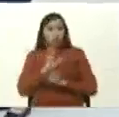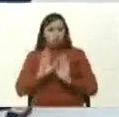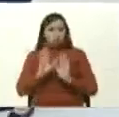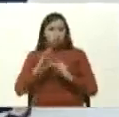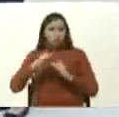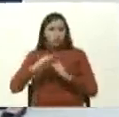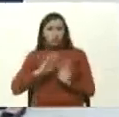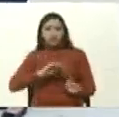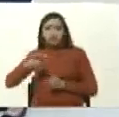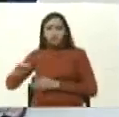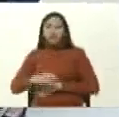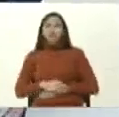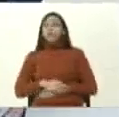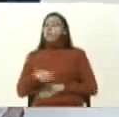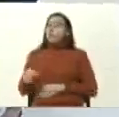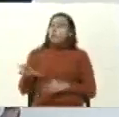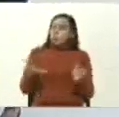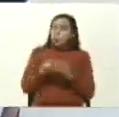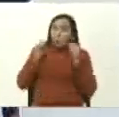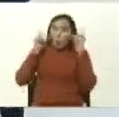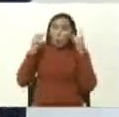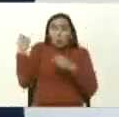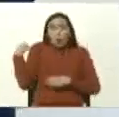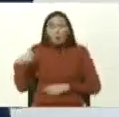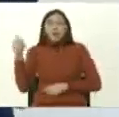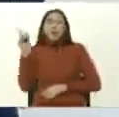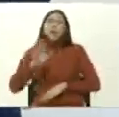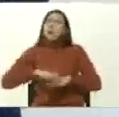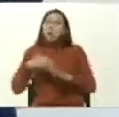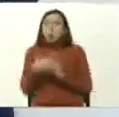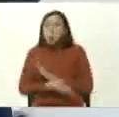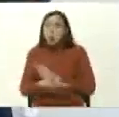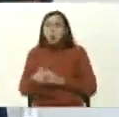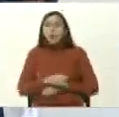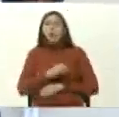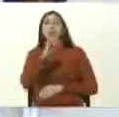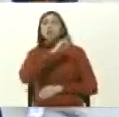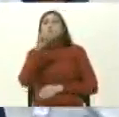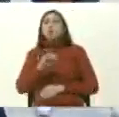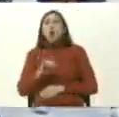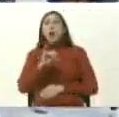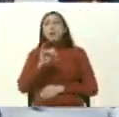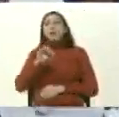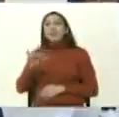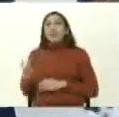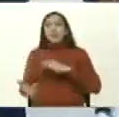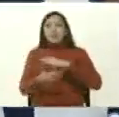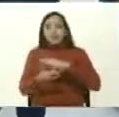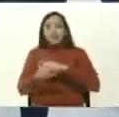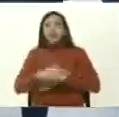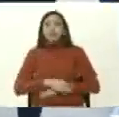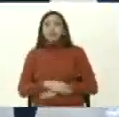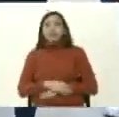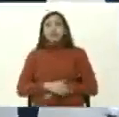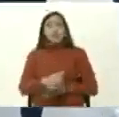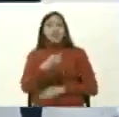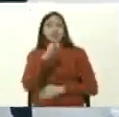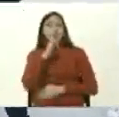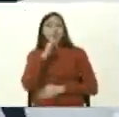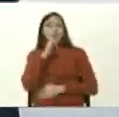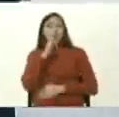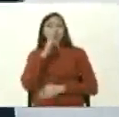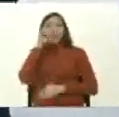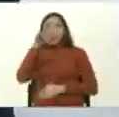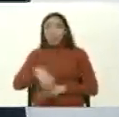en este liceo nos tienen una sorpresa en lo que llamamos las zonas TIC, zonas de tecnología, información